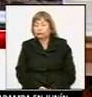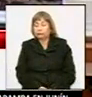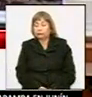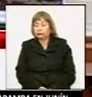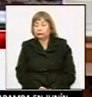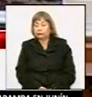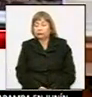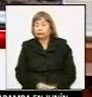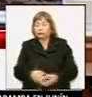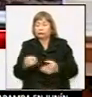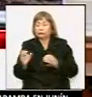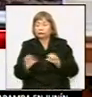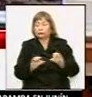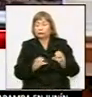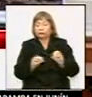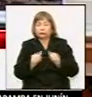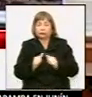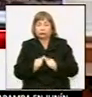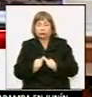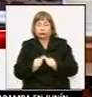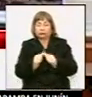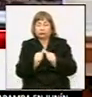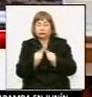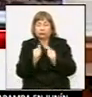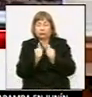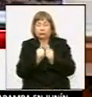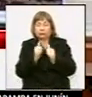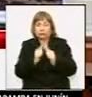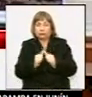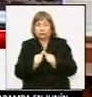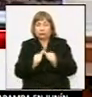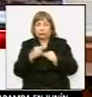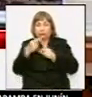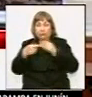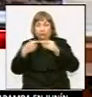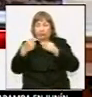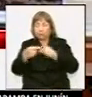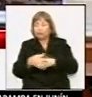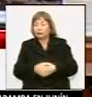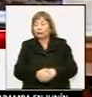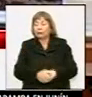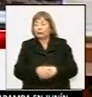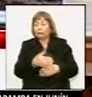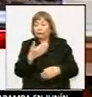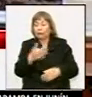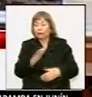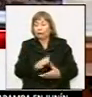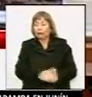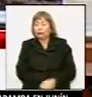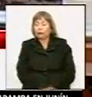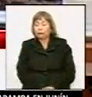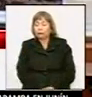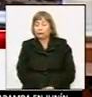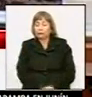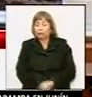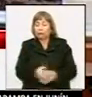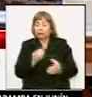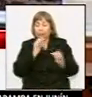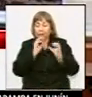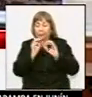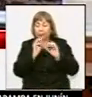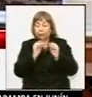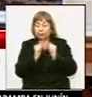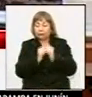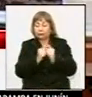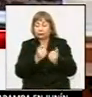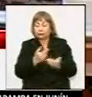Todas esas acciones además continúan y continuarán. Ya la comunicación que